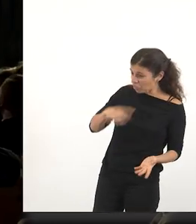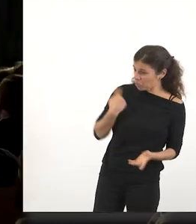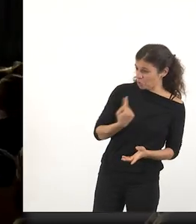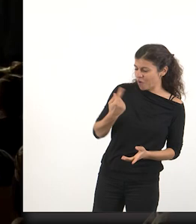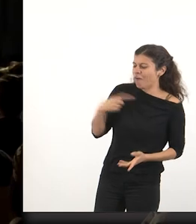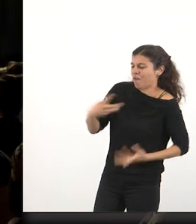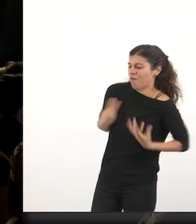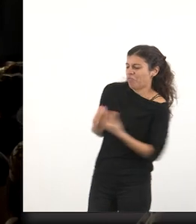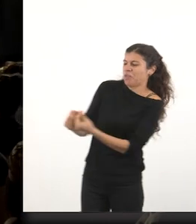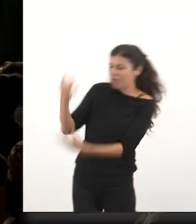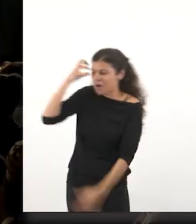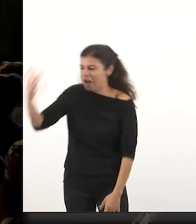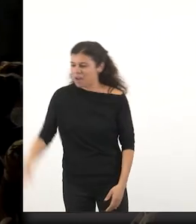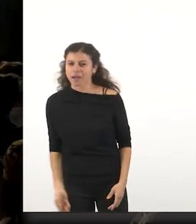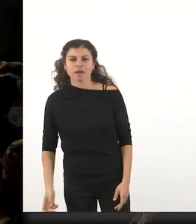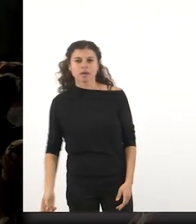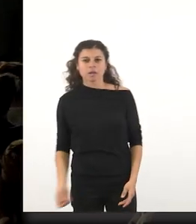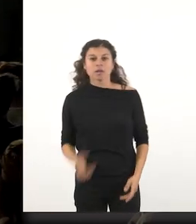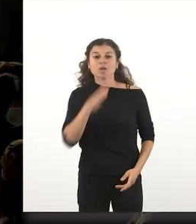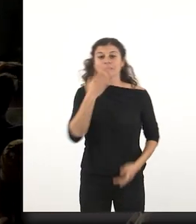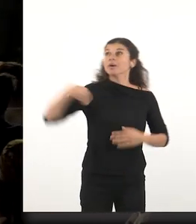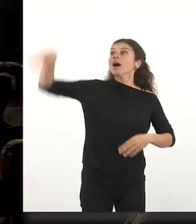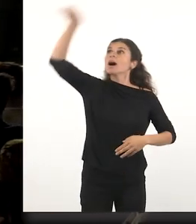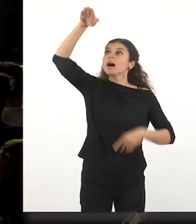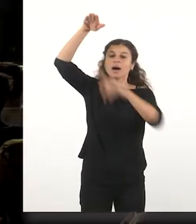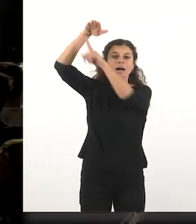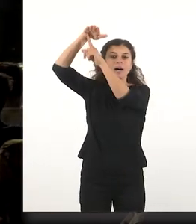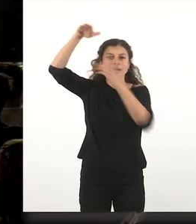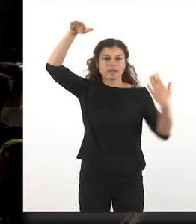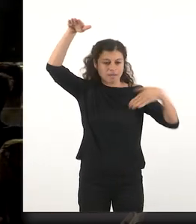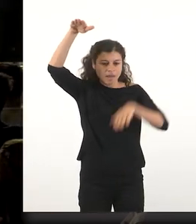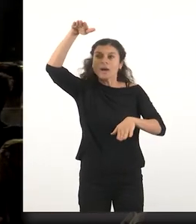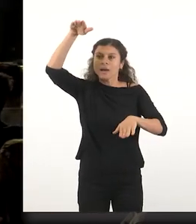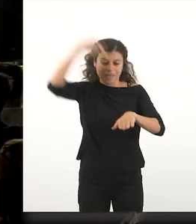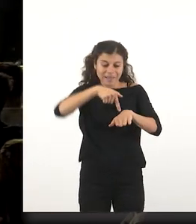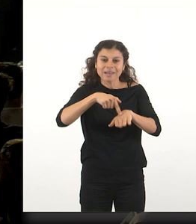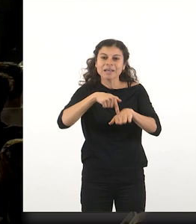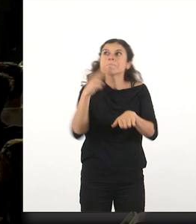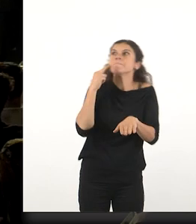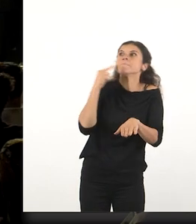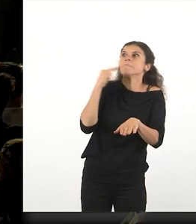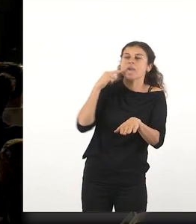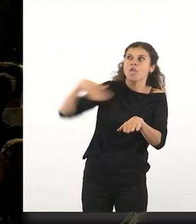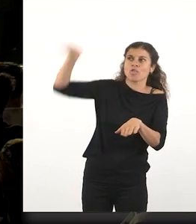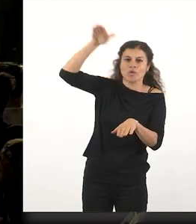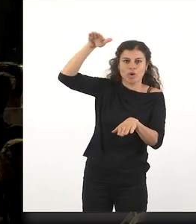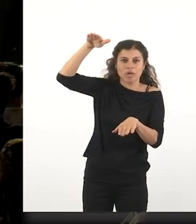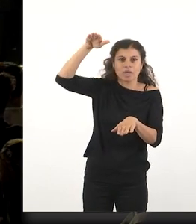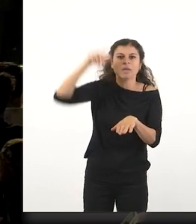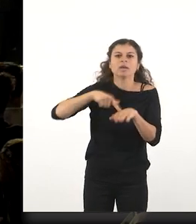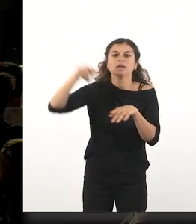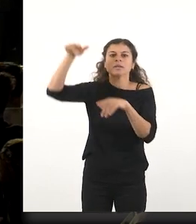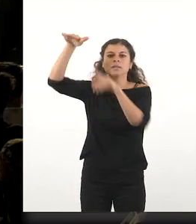reina. Porque por el hecho de nacer aquí arriba, aunque no te mole una mierda, alguien de aquí abajo le puede dar miedo. Pero alguien de aquí abajo, por muy morimoche que parezca el fondo de